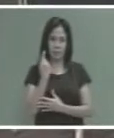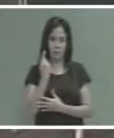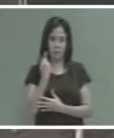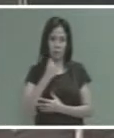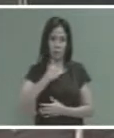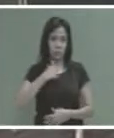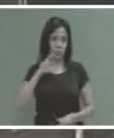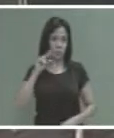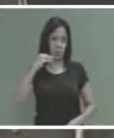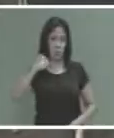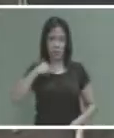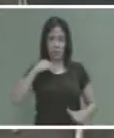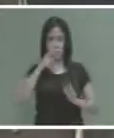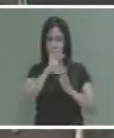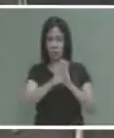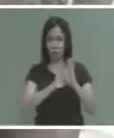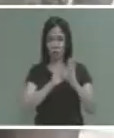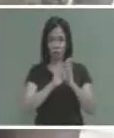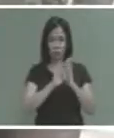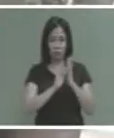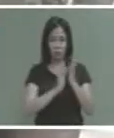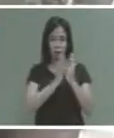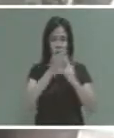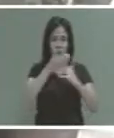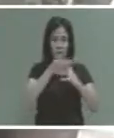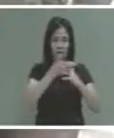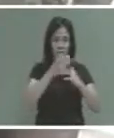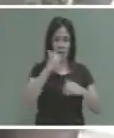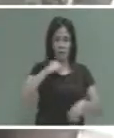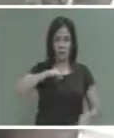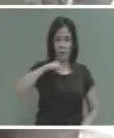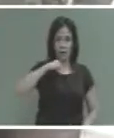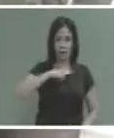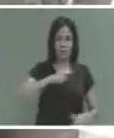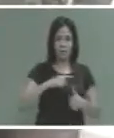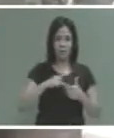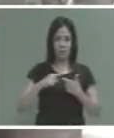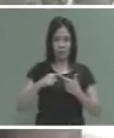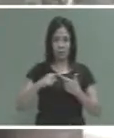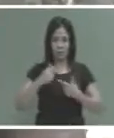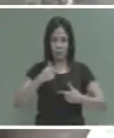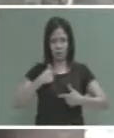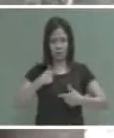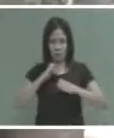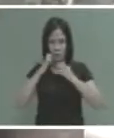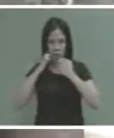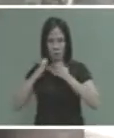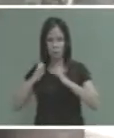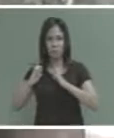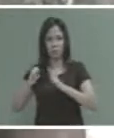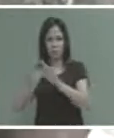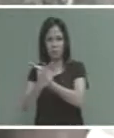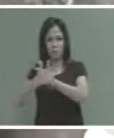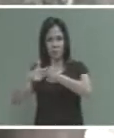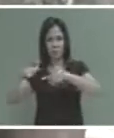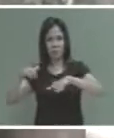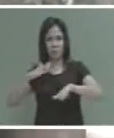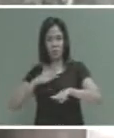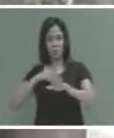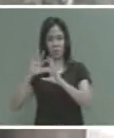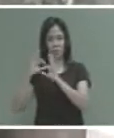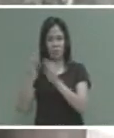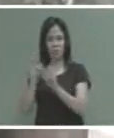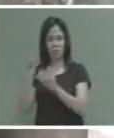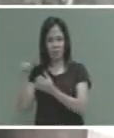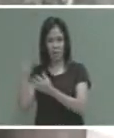poder expresarme libremente a través de mi arte, entonces trato de expresarme libremente a través de mi familia y compenetrarme con ellos, que también me llena